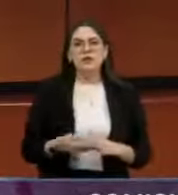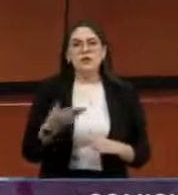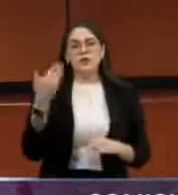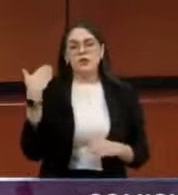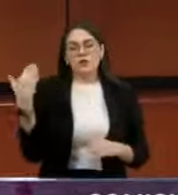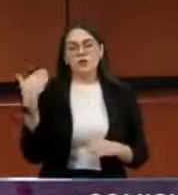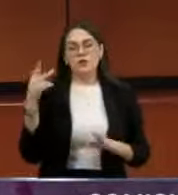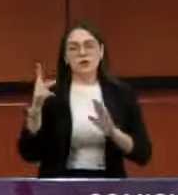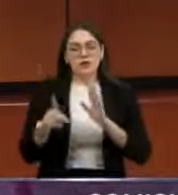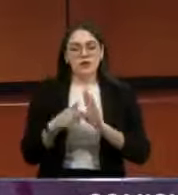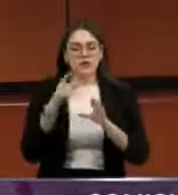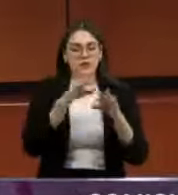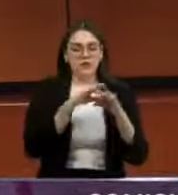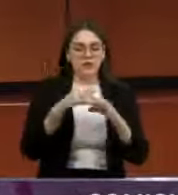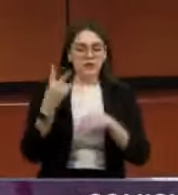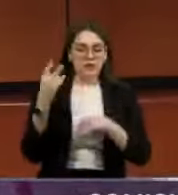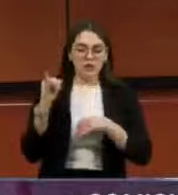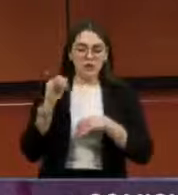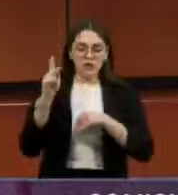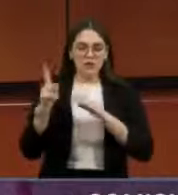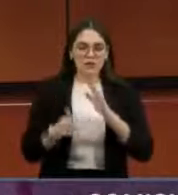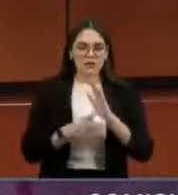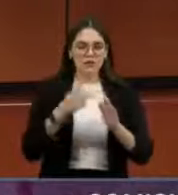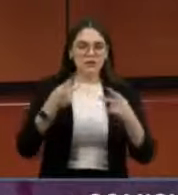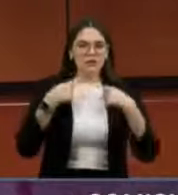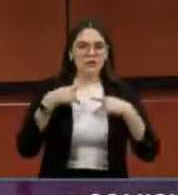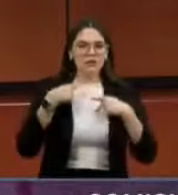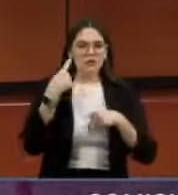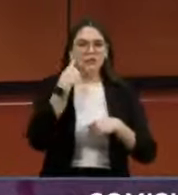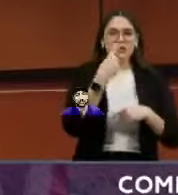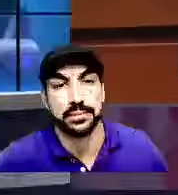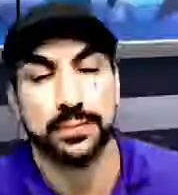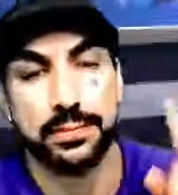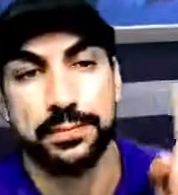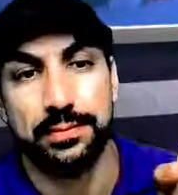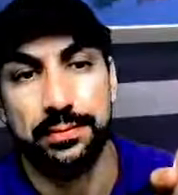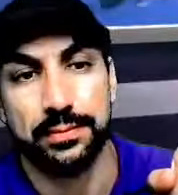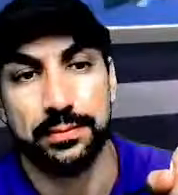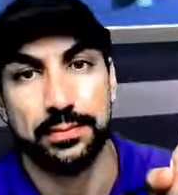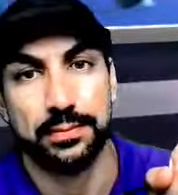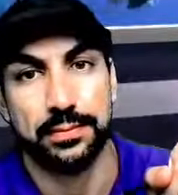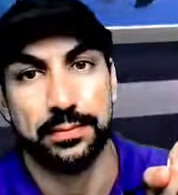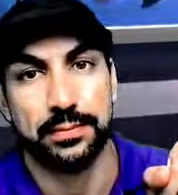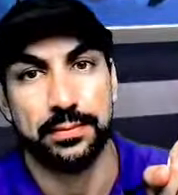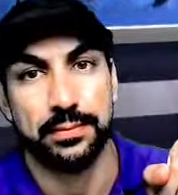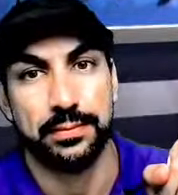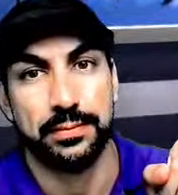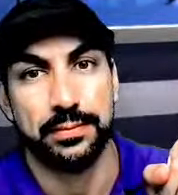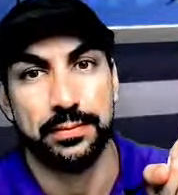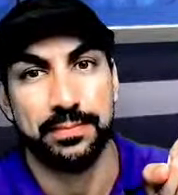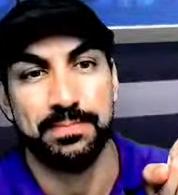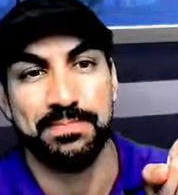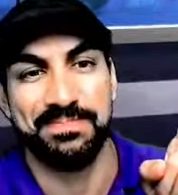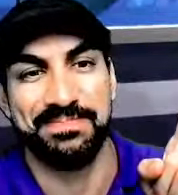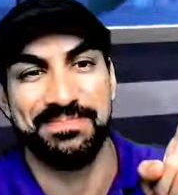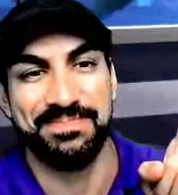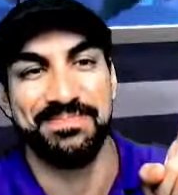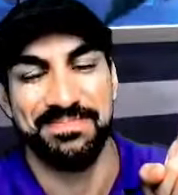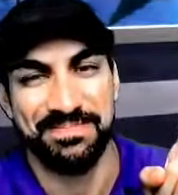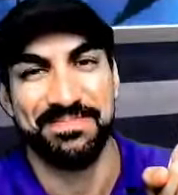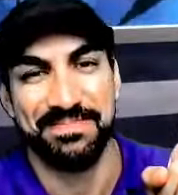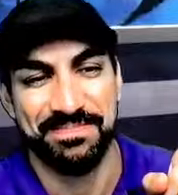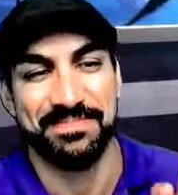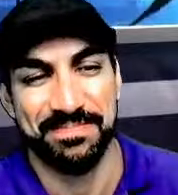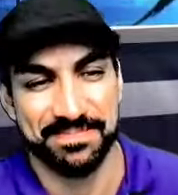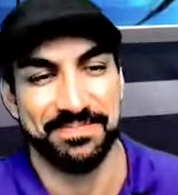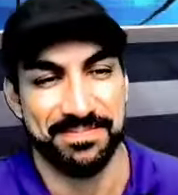se ratificó el apoyo popular. Péjele a quien le peje.